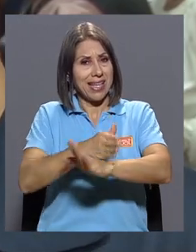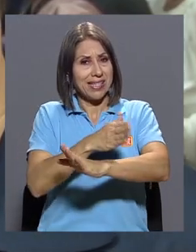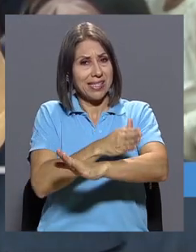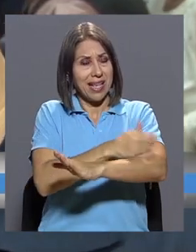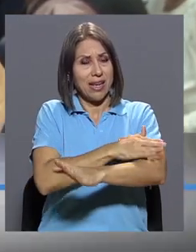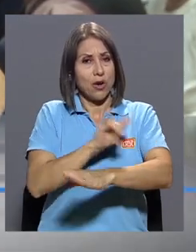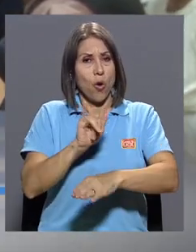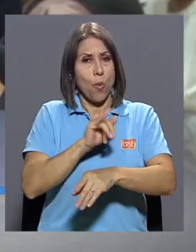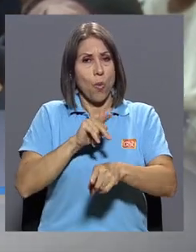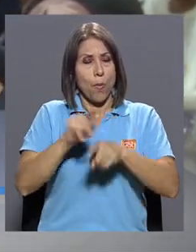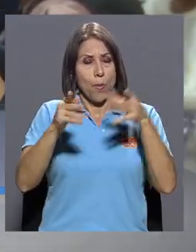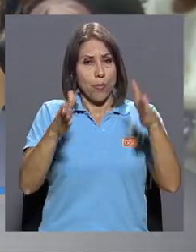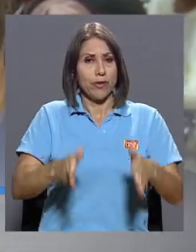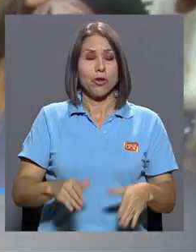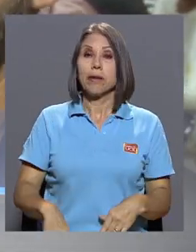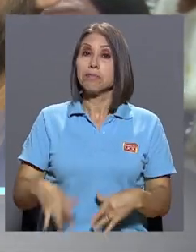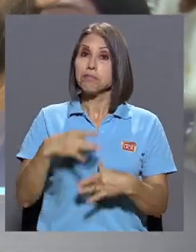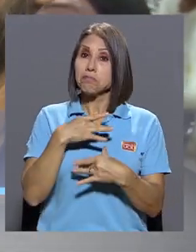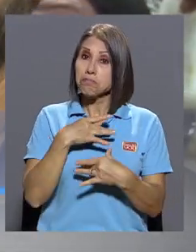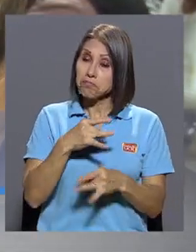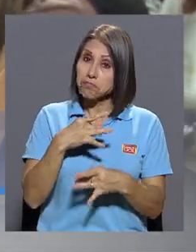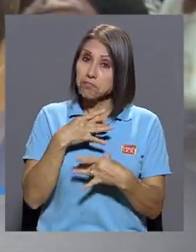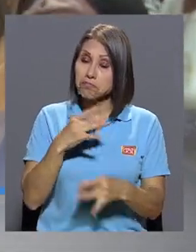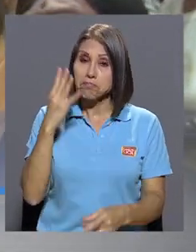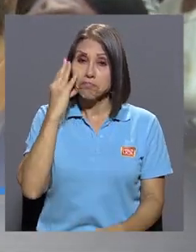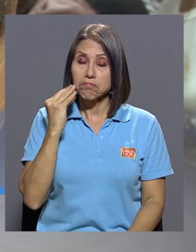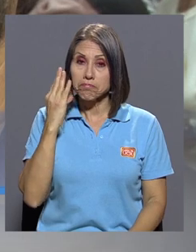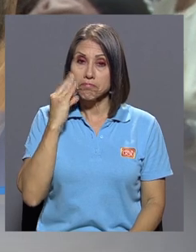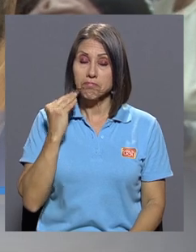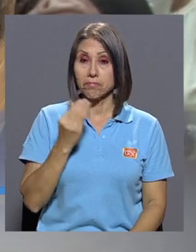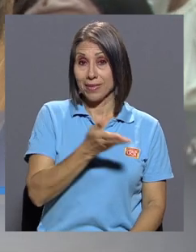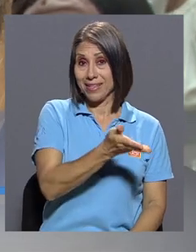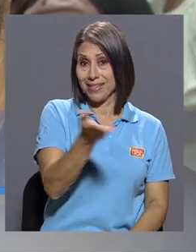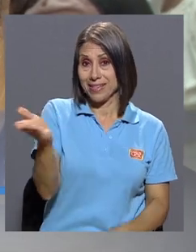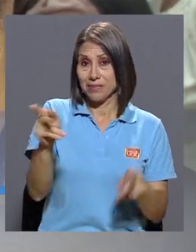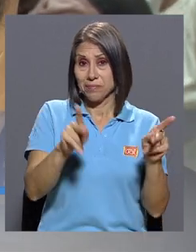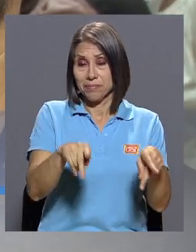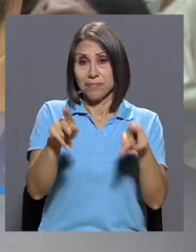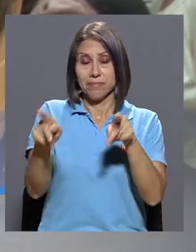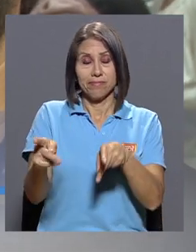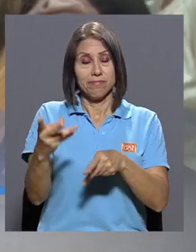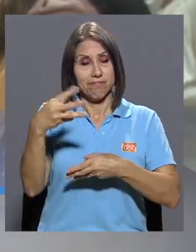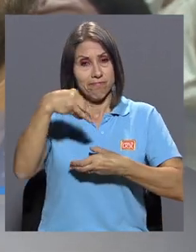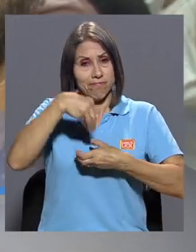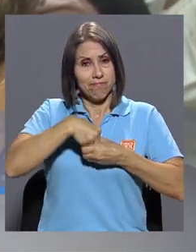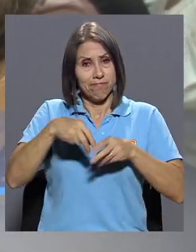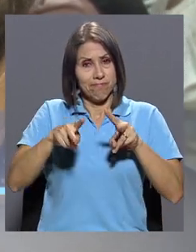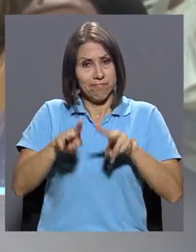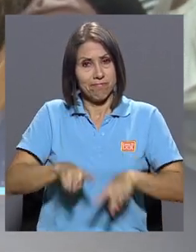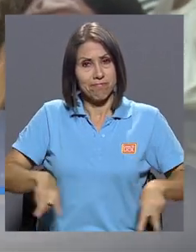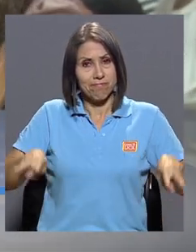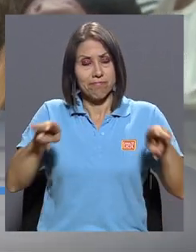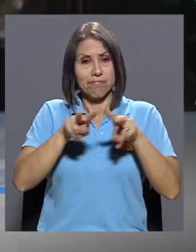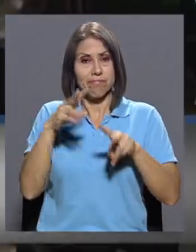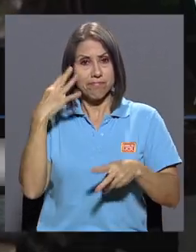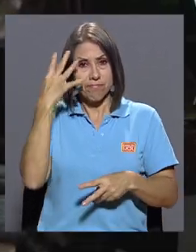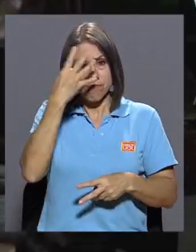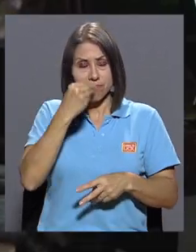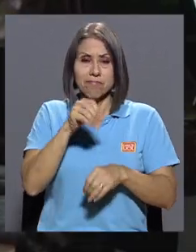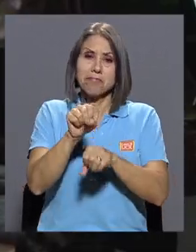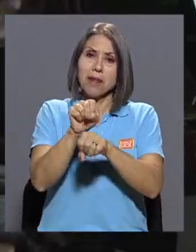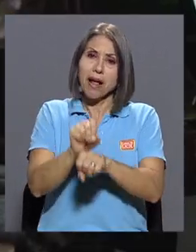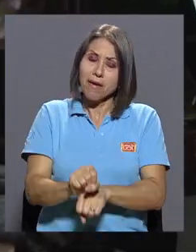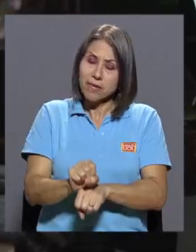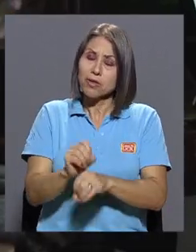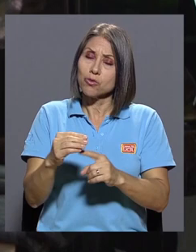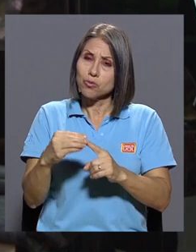sido una experiencia bastante interesante. Es una población que maneja unos valores todavía muy bonitos,